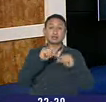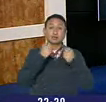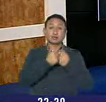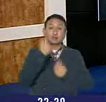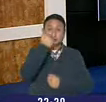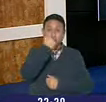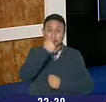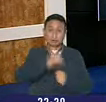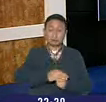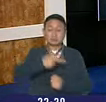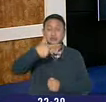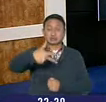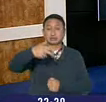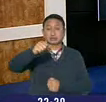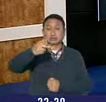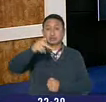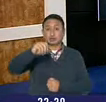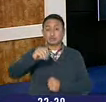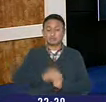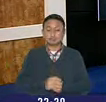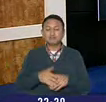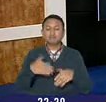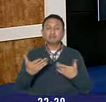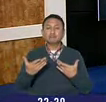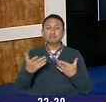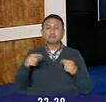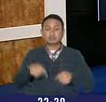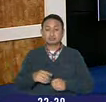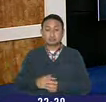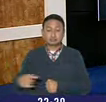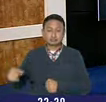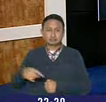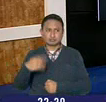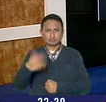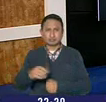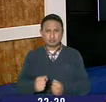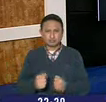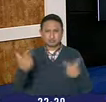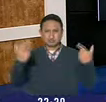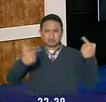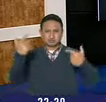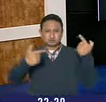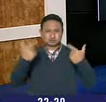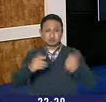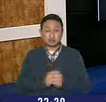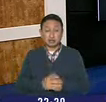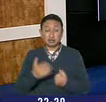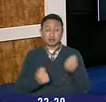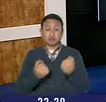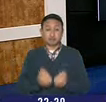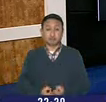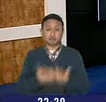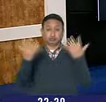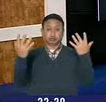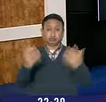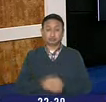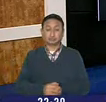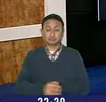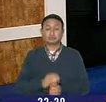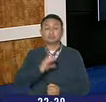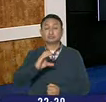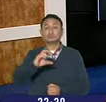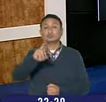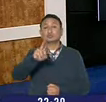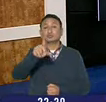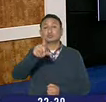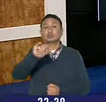alias El Chapo. El hecho tuvo lugar tras un operativo que desató intensos tiroteos y la quema de vehículos en la ciudad de Culiacán,